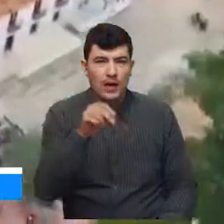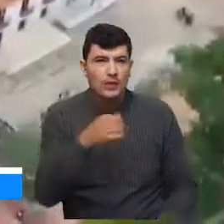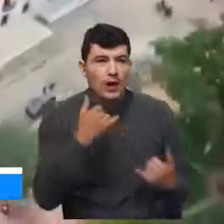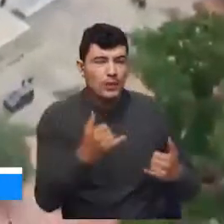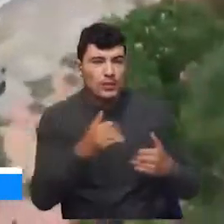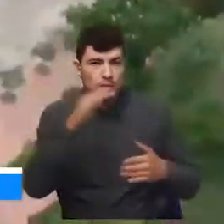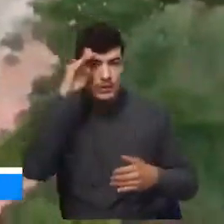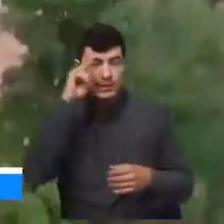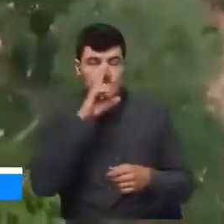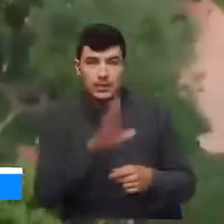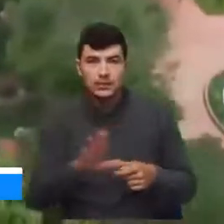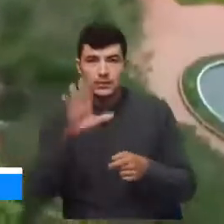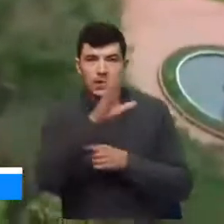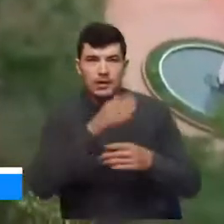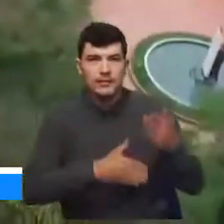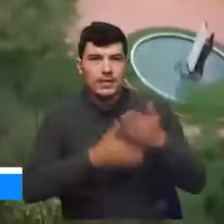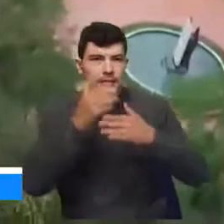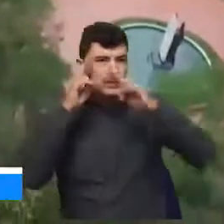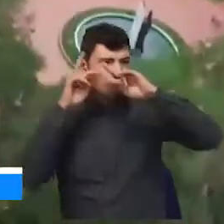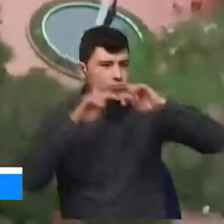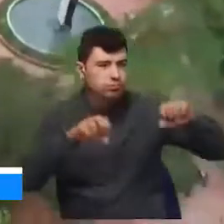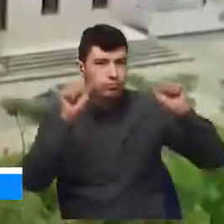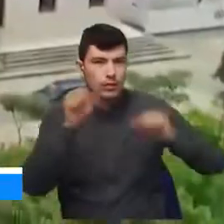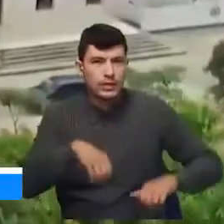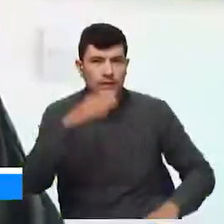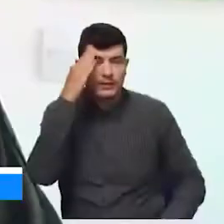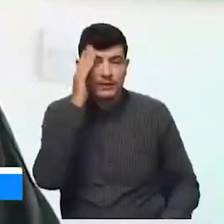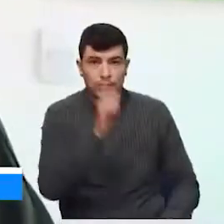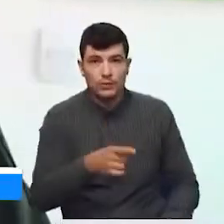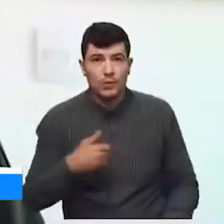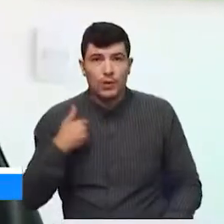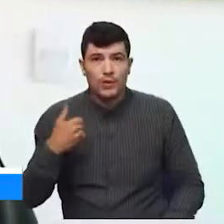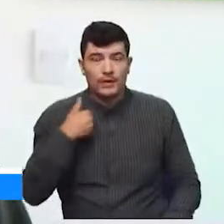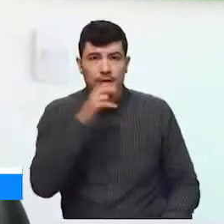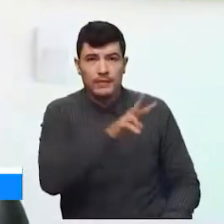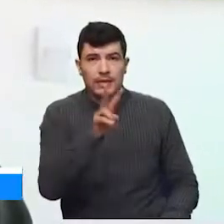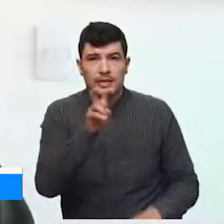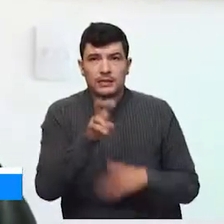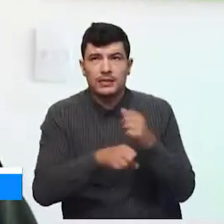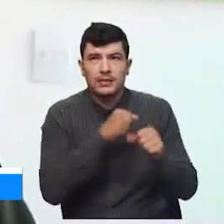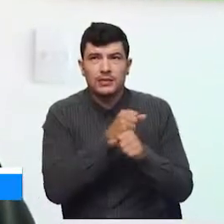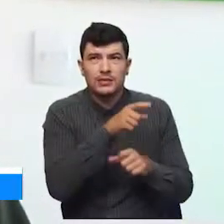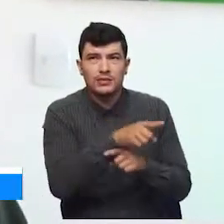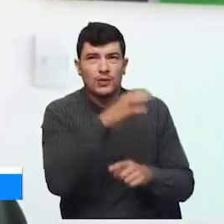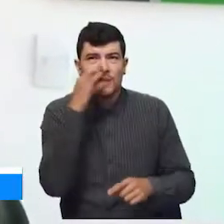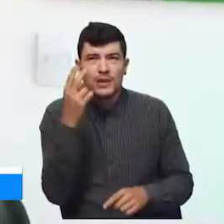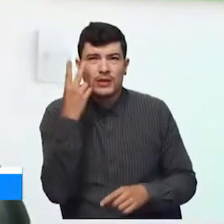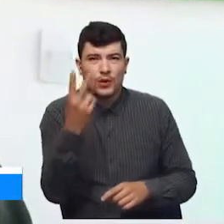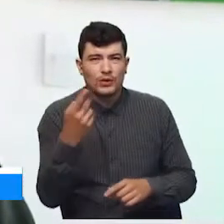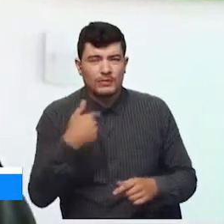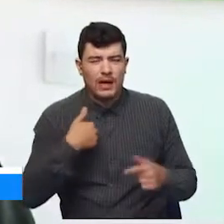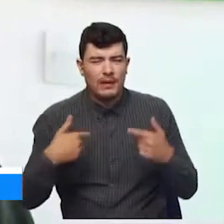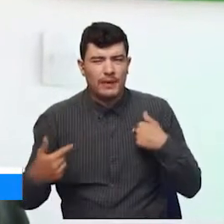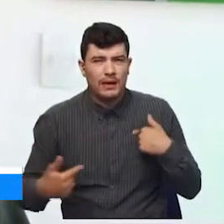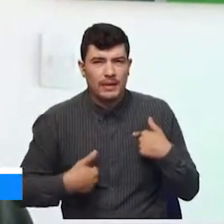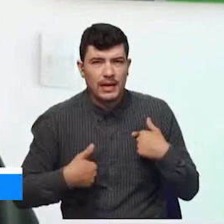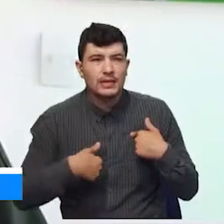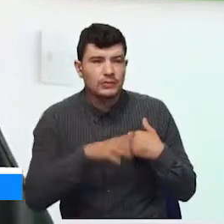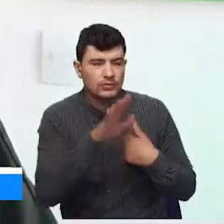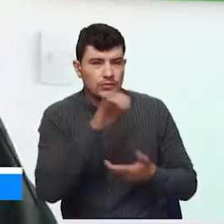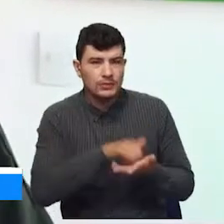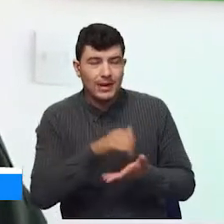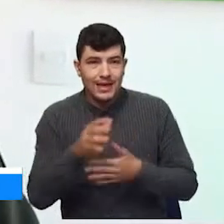para determinar móviles y autores del crimen. Un joven de 27 años donde presenta dos impactos de arma de fuego. Este joven pues